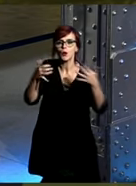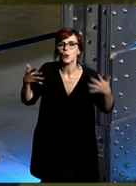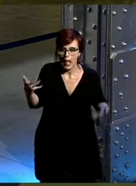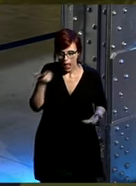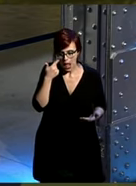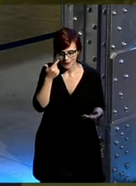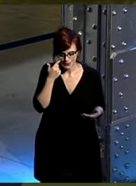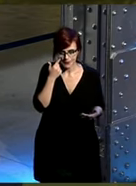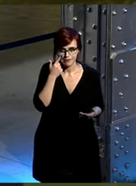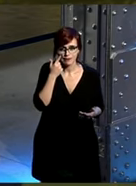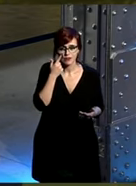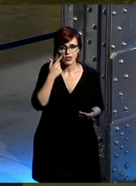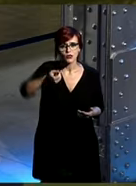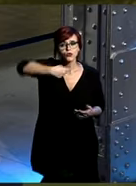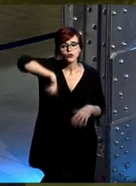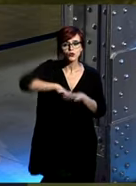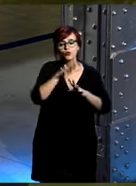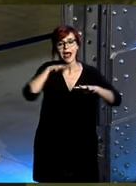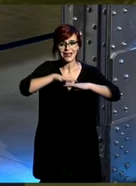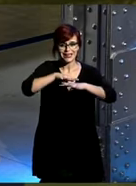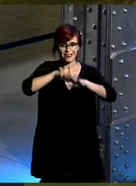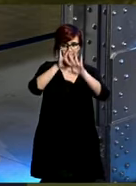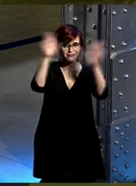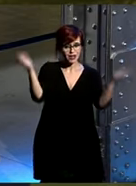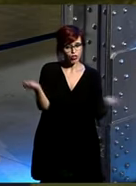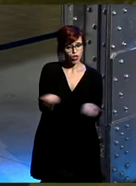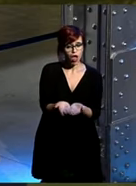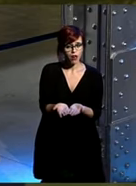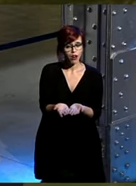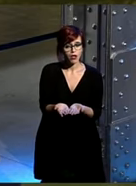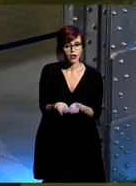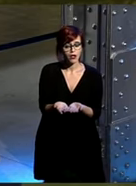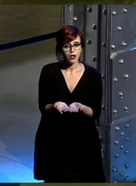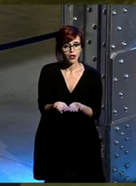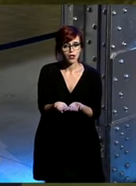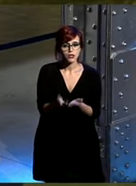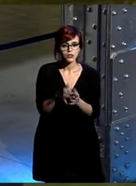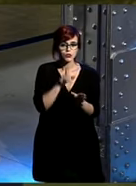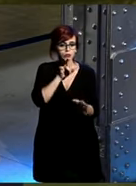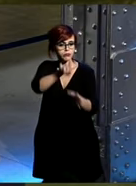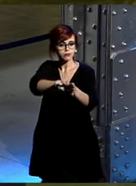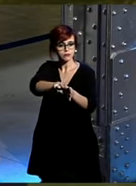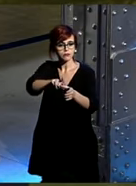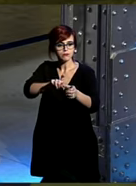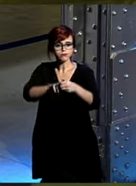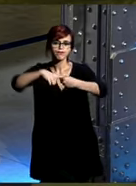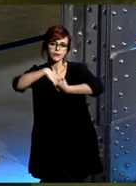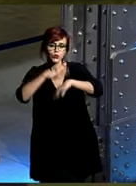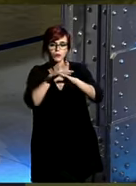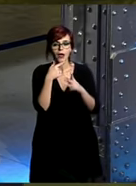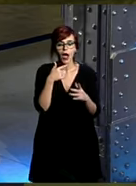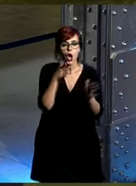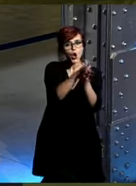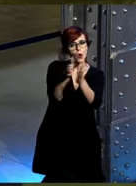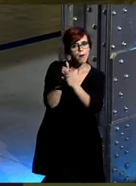manera. Somos parte de una red internacional en la que nos hemos aliado o trabajamos juntos con muchos